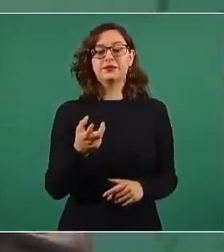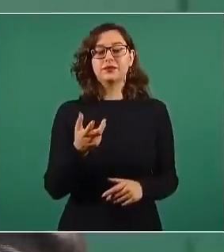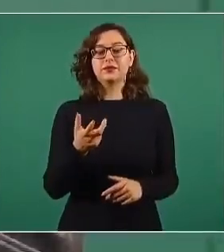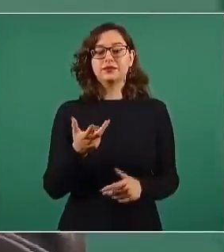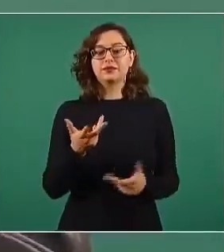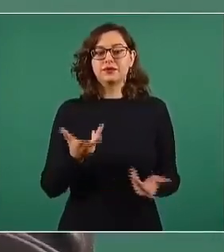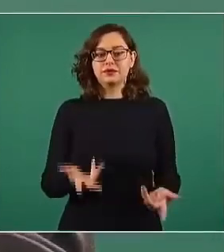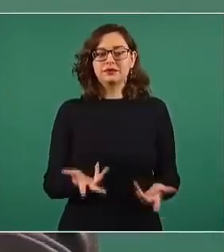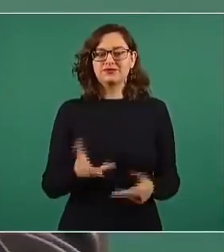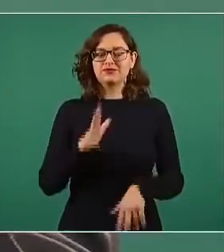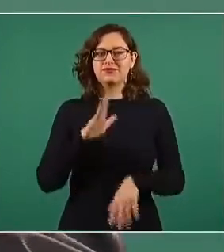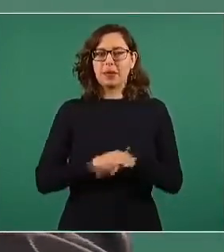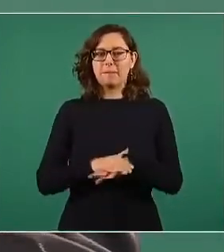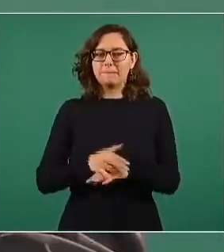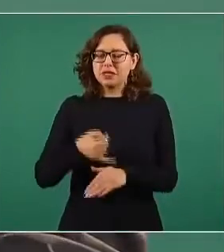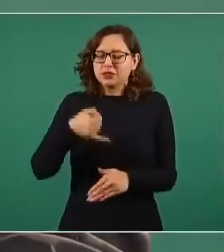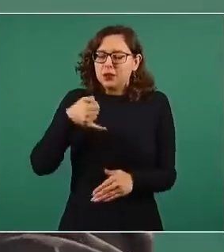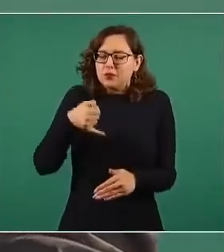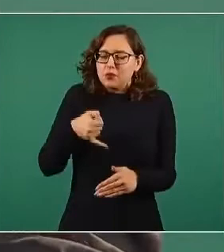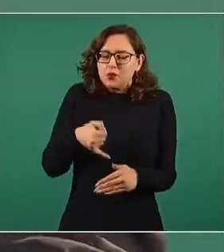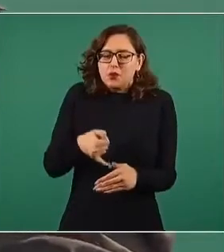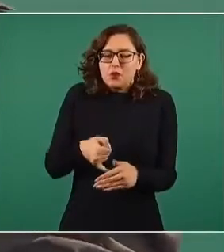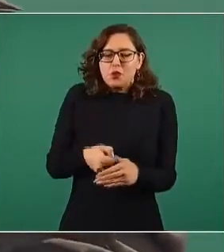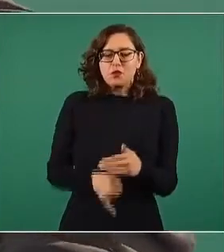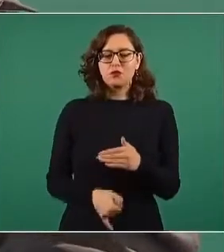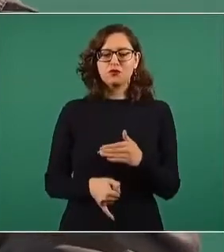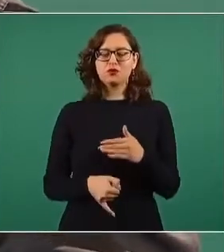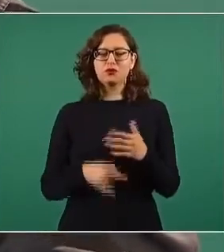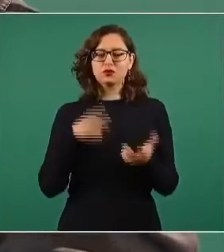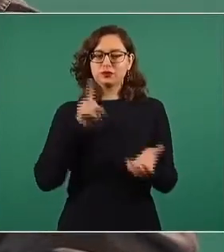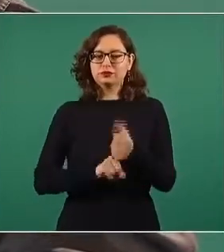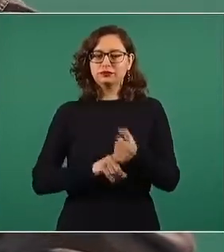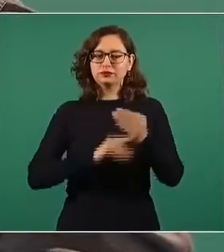está en la profundidad de este debate.